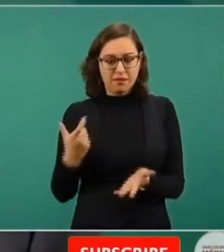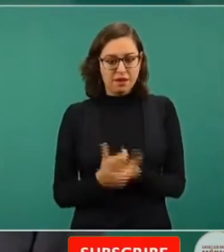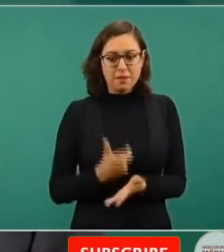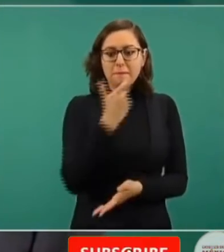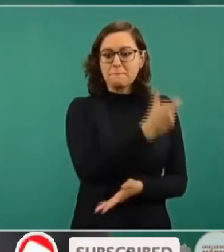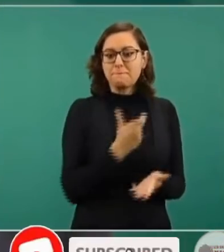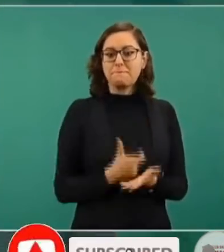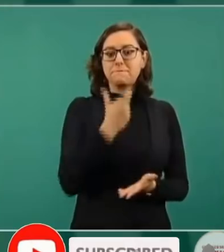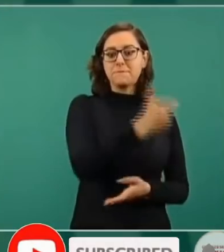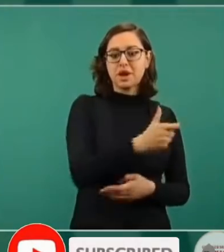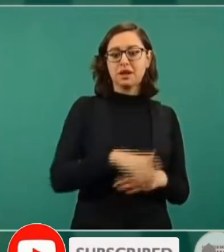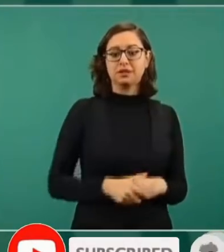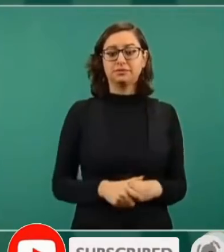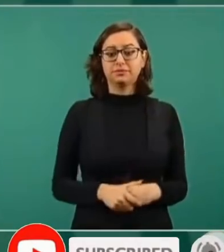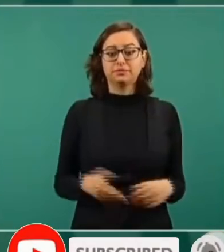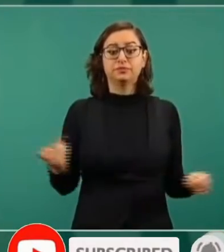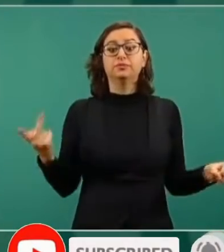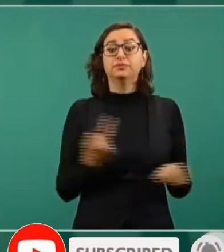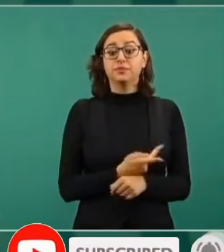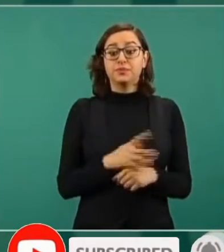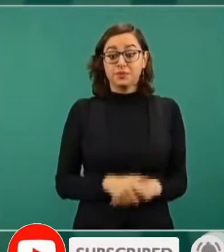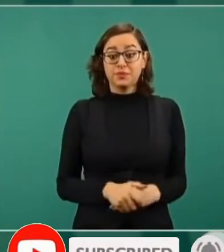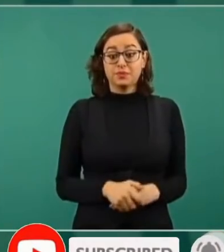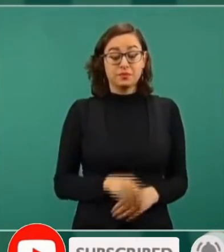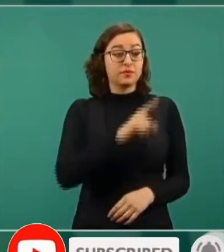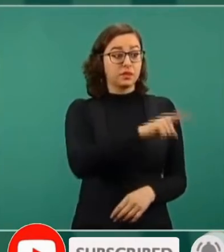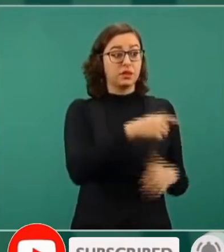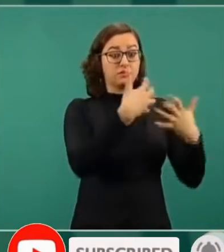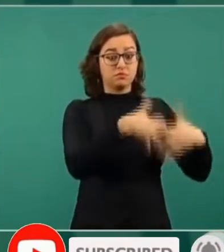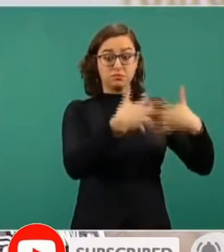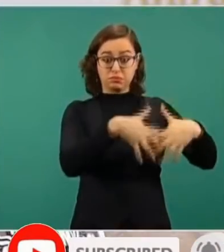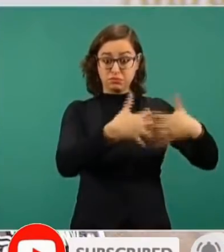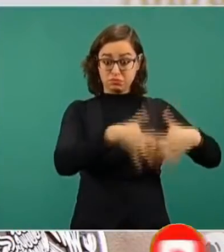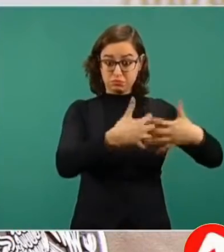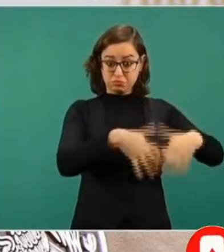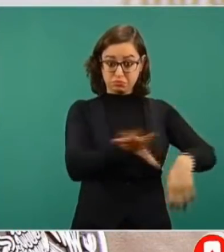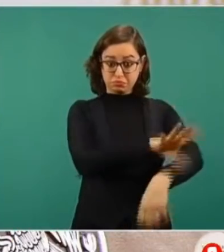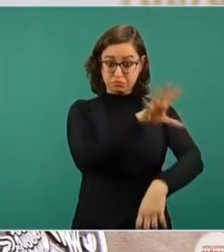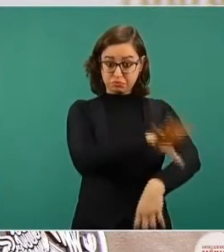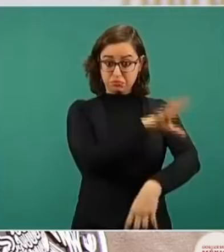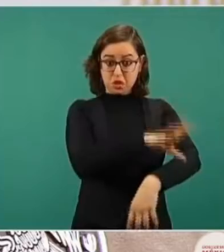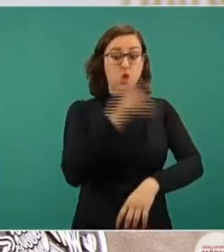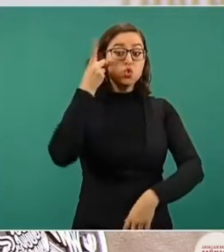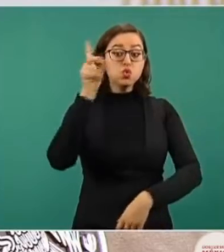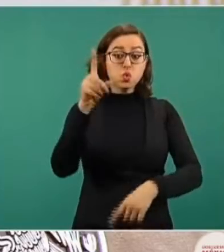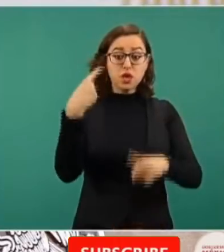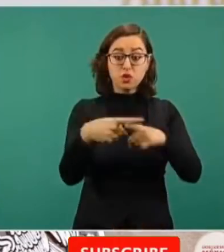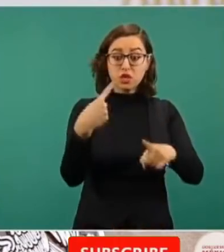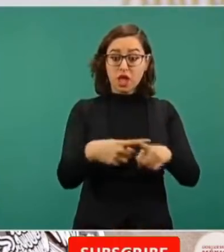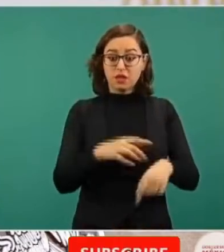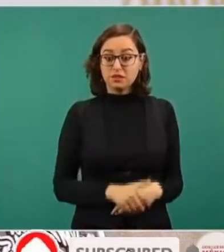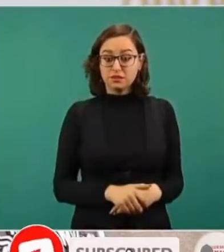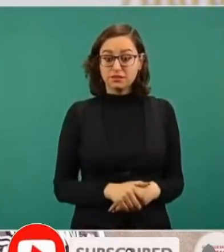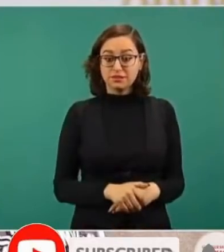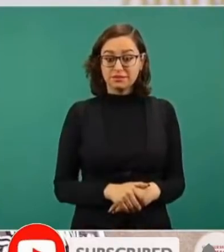estos generadores independientes se quedan con la propiedad de esa central eléctrica, que posteriormente competirá con la CFE.